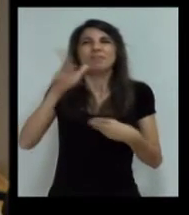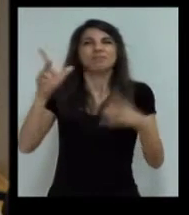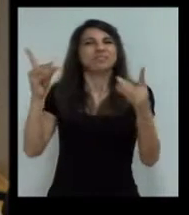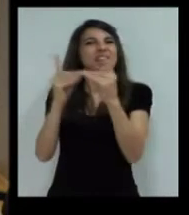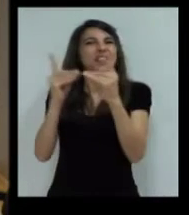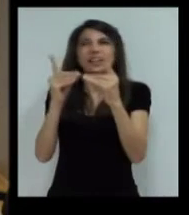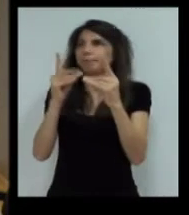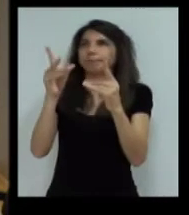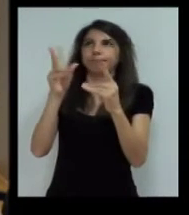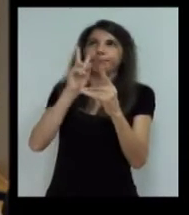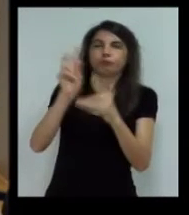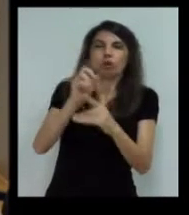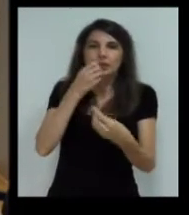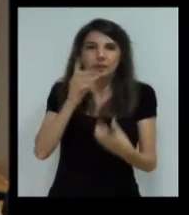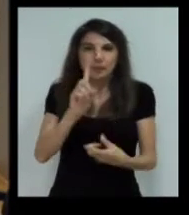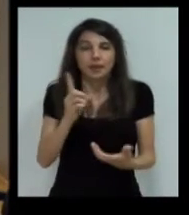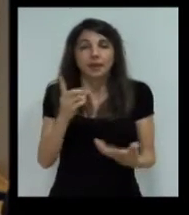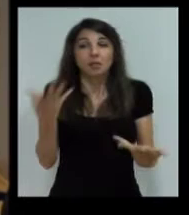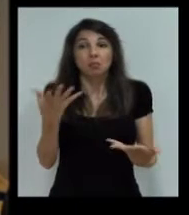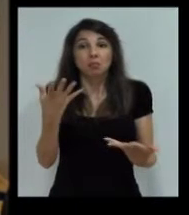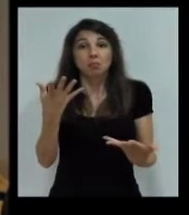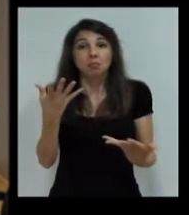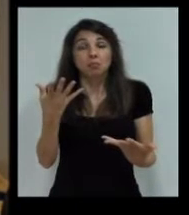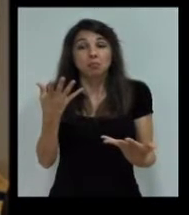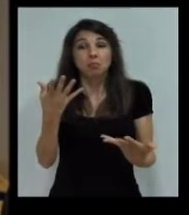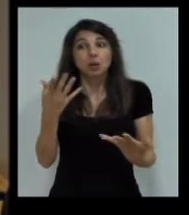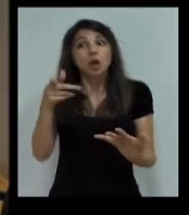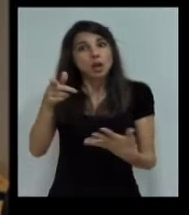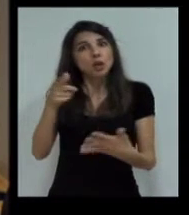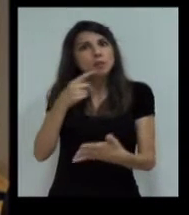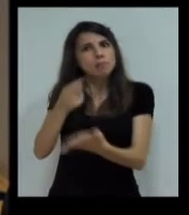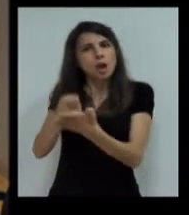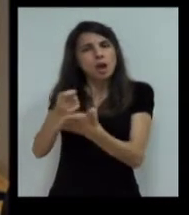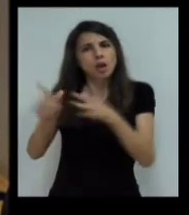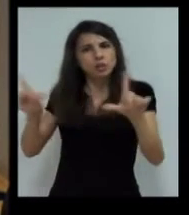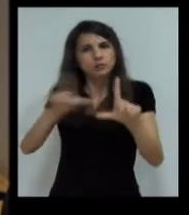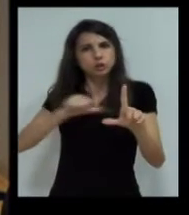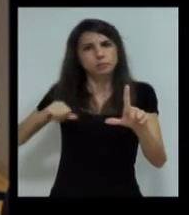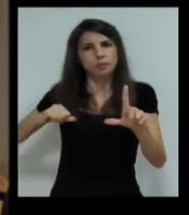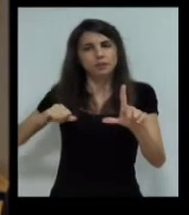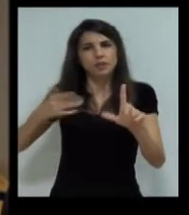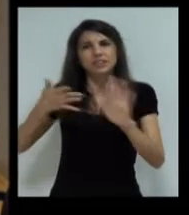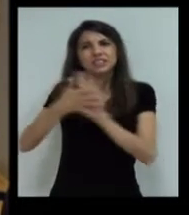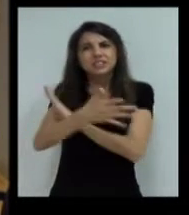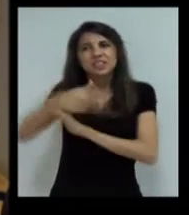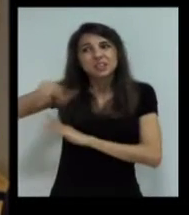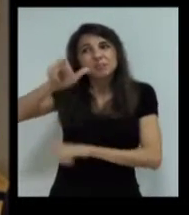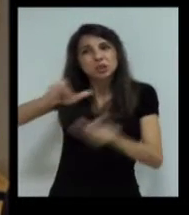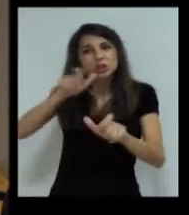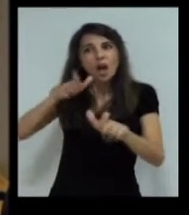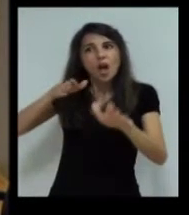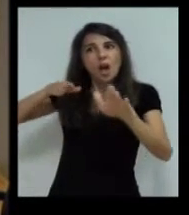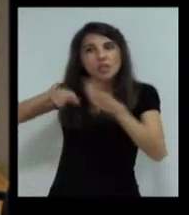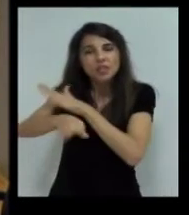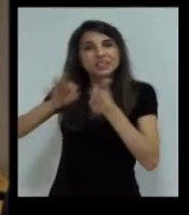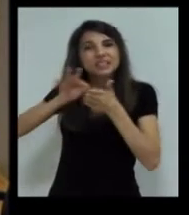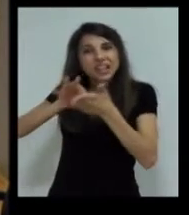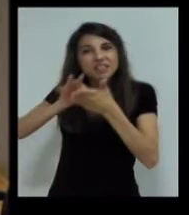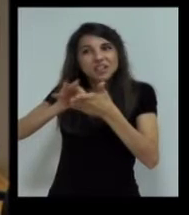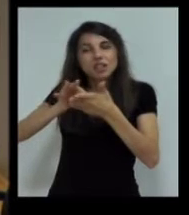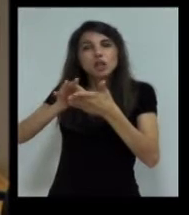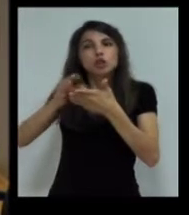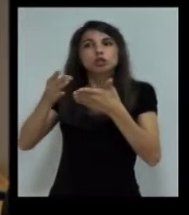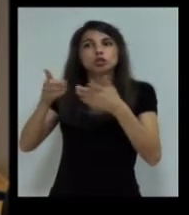la televisión a través de la televisión de pago, todas estas personas no acceden a los servicios de manera